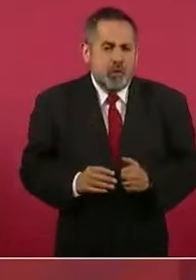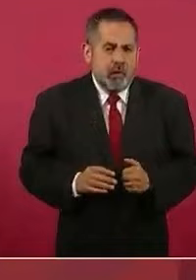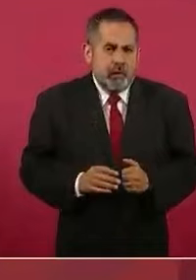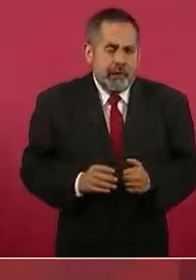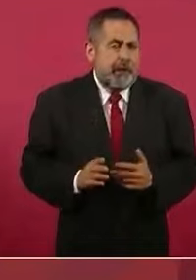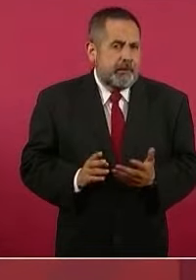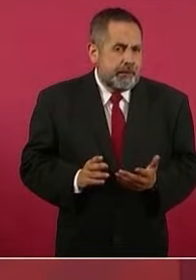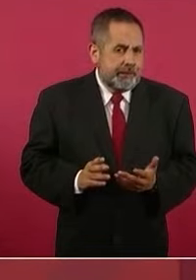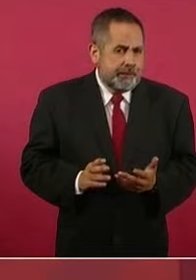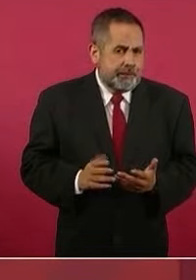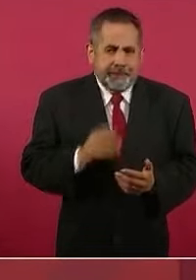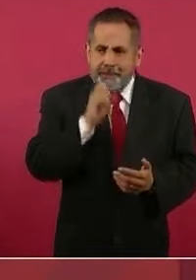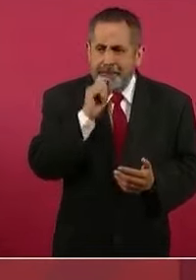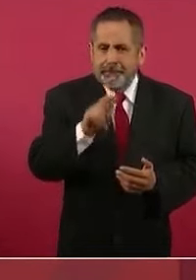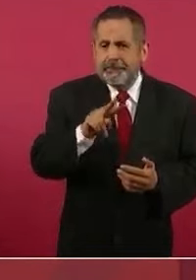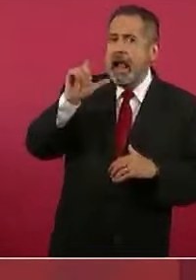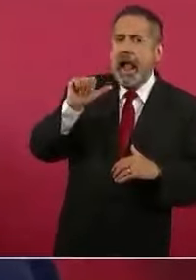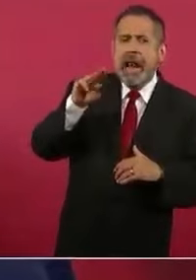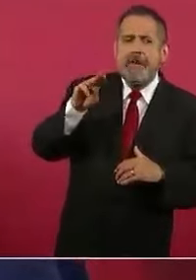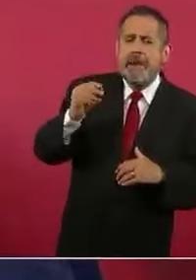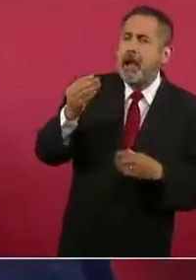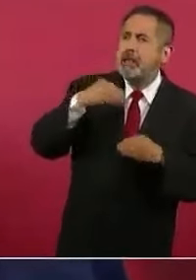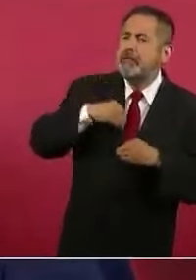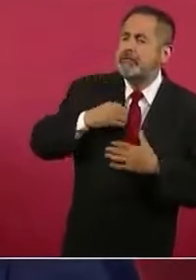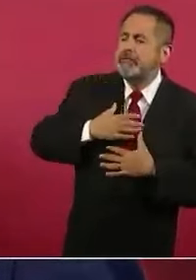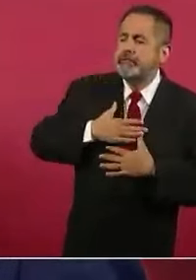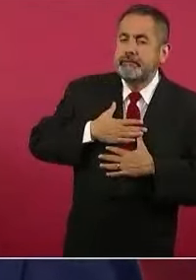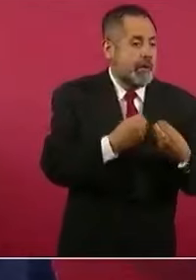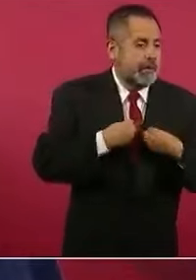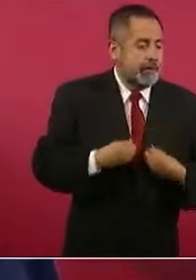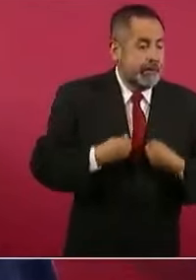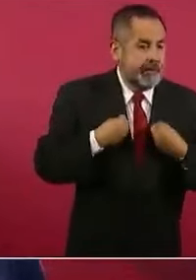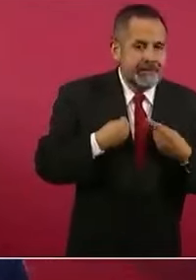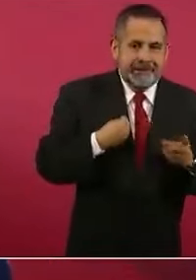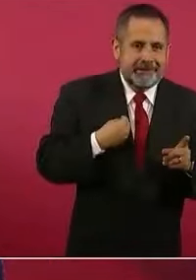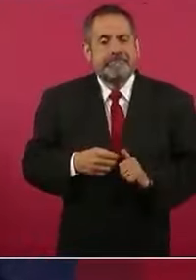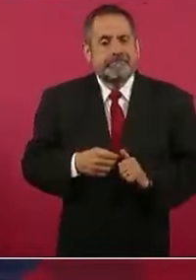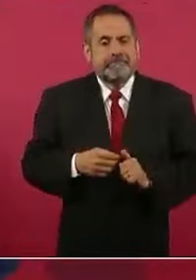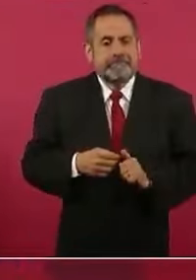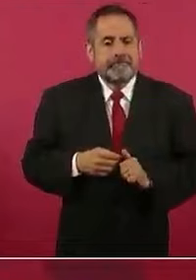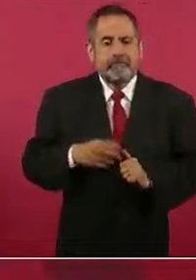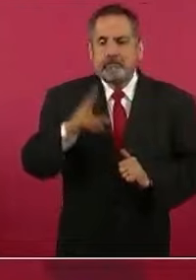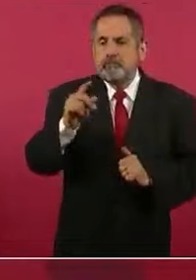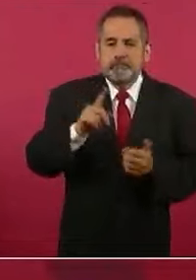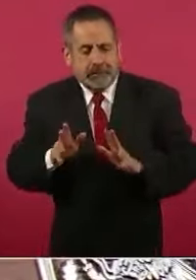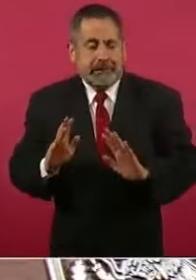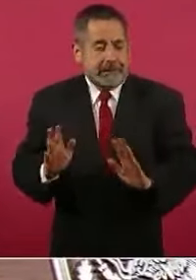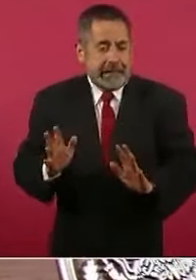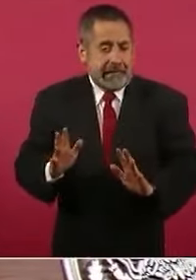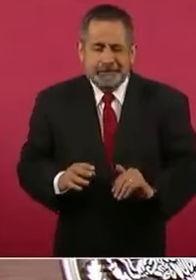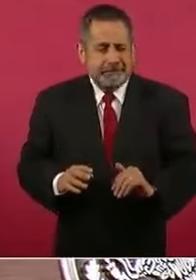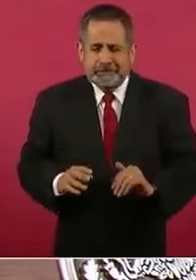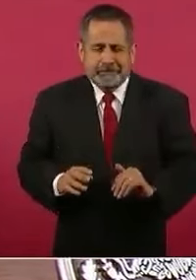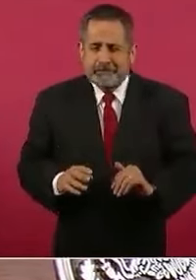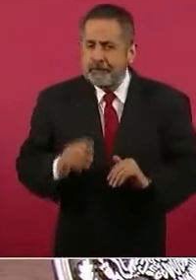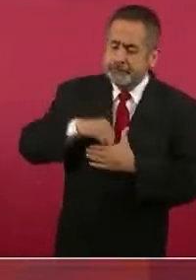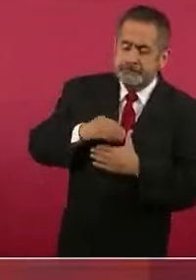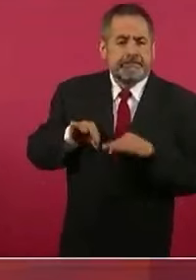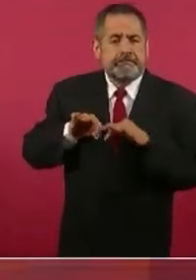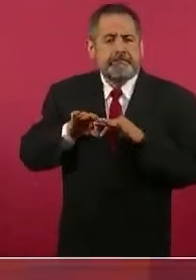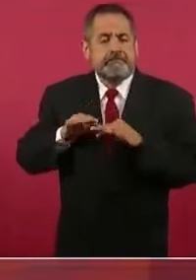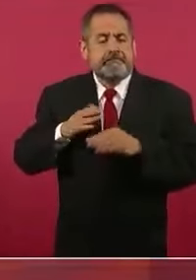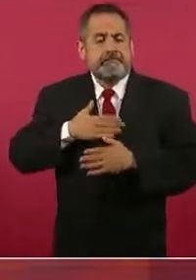es muy importante el bienestar del alma. No solo de pan vive el hombre. No es nada más lo racional. También es